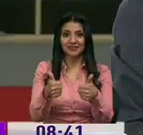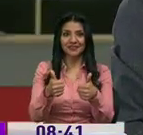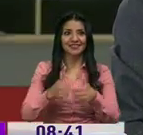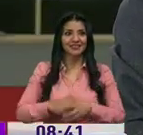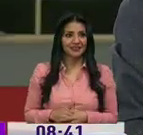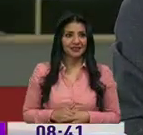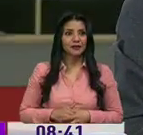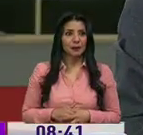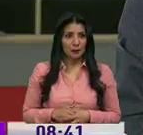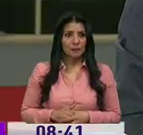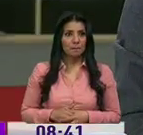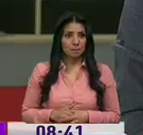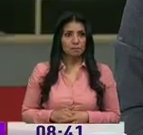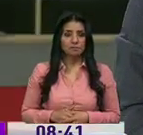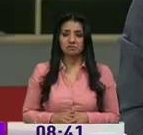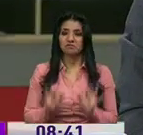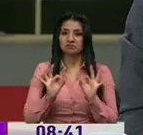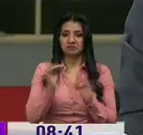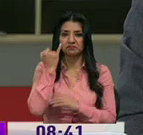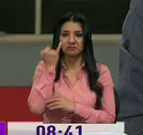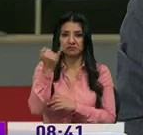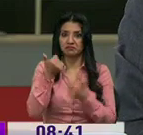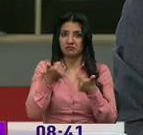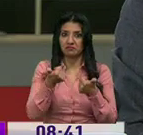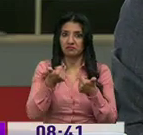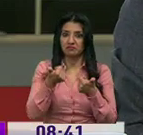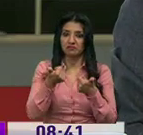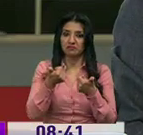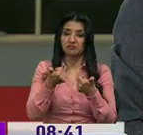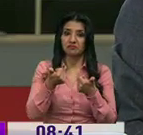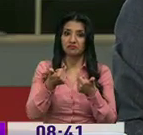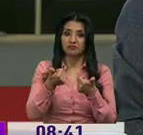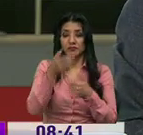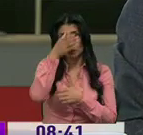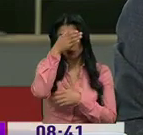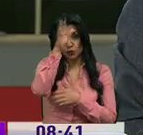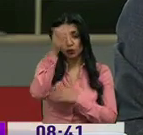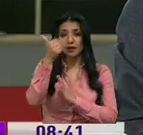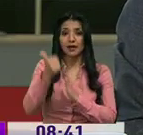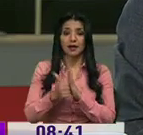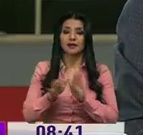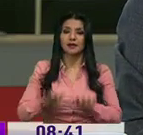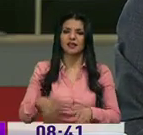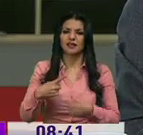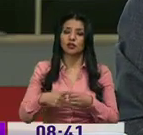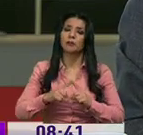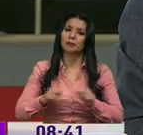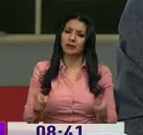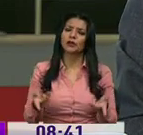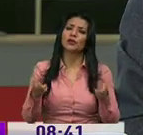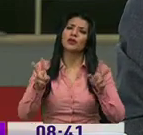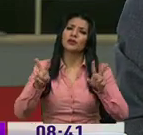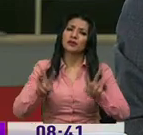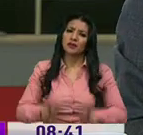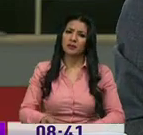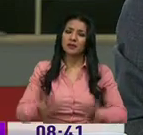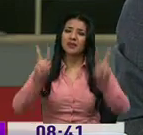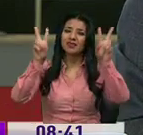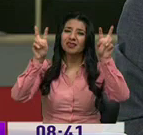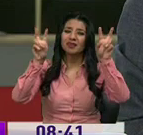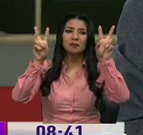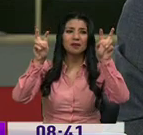Enhorabuena realmente que esto esté pasando y que se, de alguna manera se dé cultura y arte, pero también hay que combatir a autoridades el tema